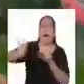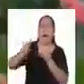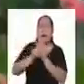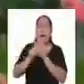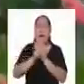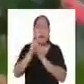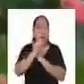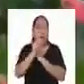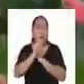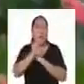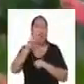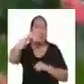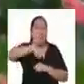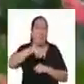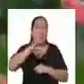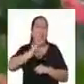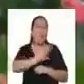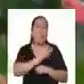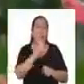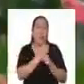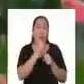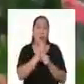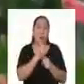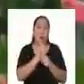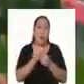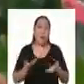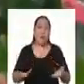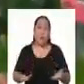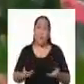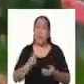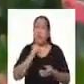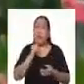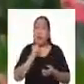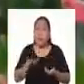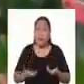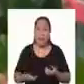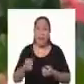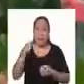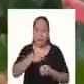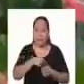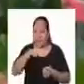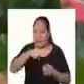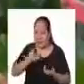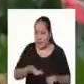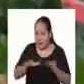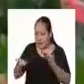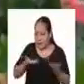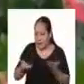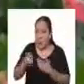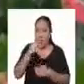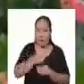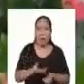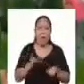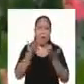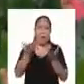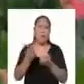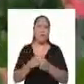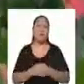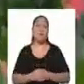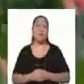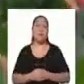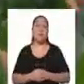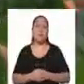están cumpliendo una función que tiene que ver con la falta de abastecimiento, ¿no? O sea, es una demanda la que empuja el ambulante más que